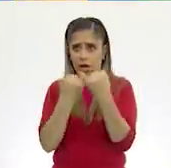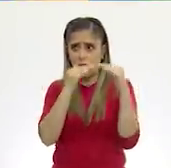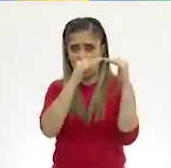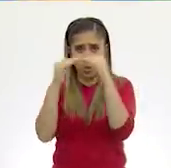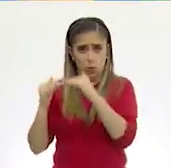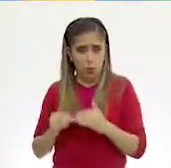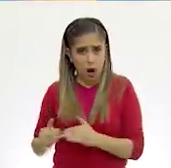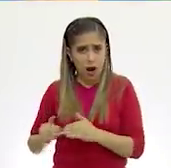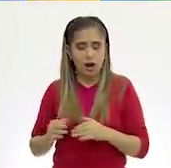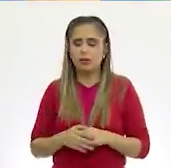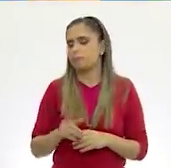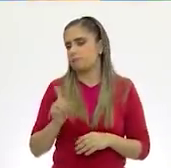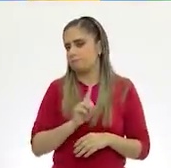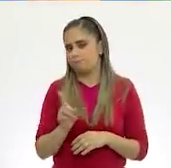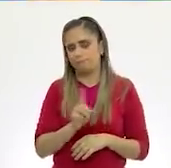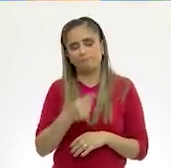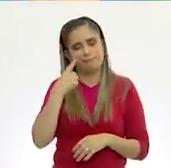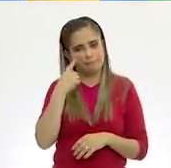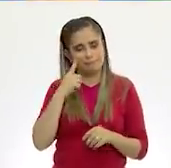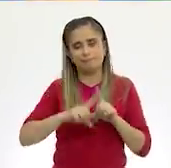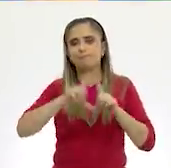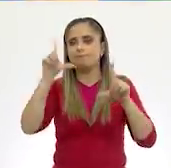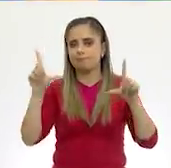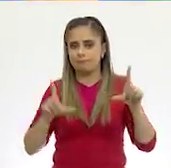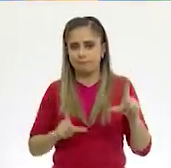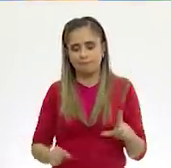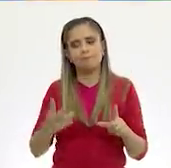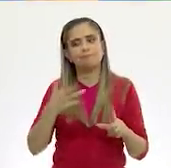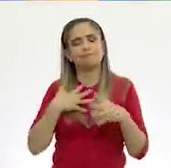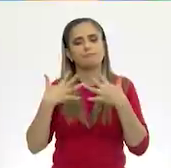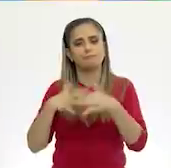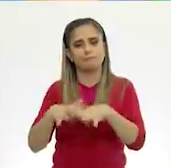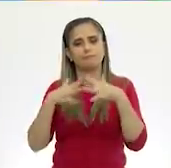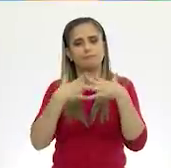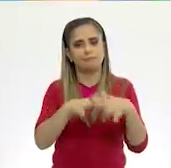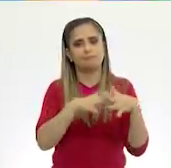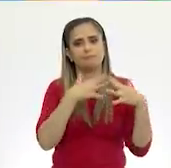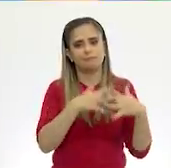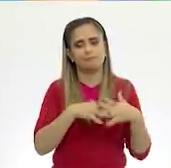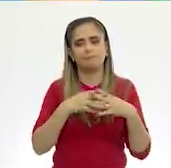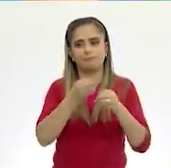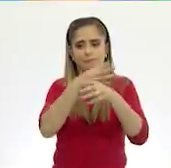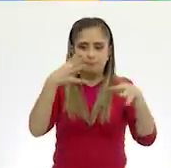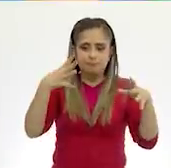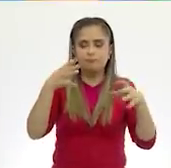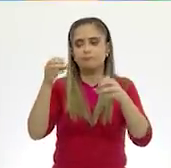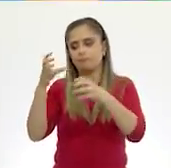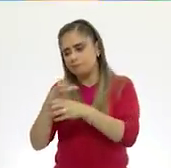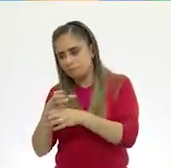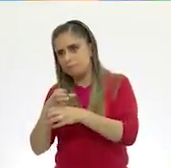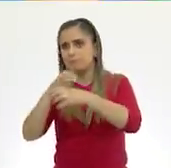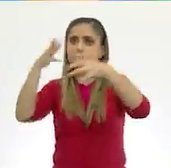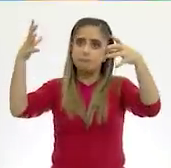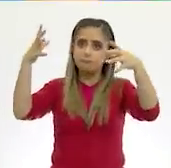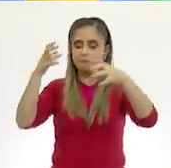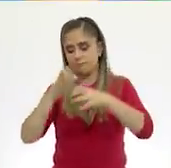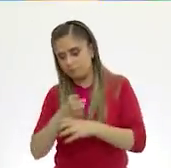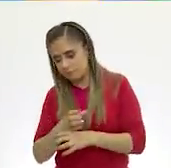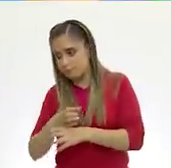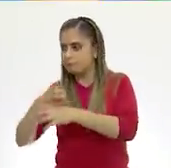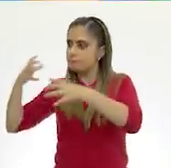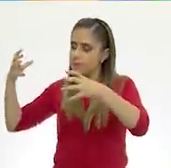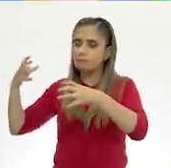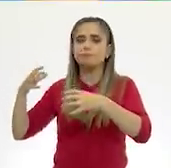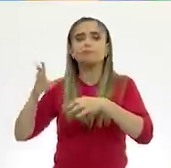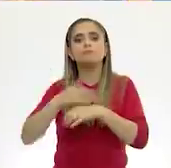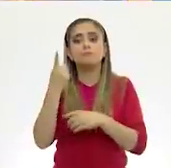la población se distribuye de manera irregular porque busca establecerse en lugares donde exista mayor presencia